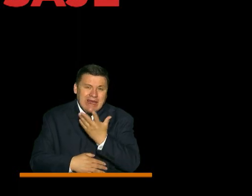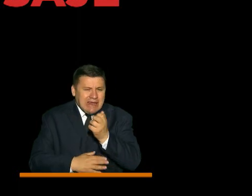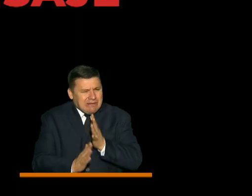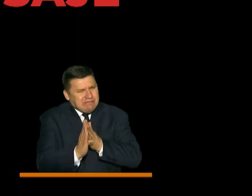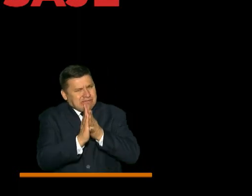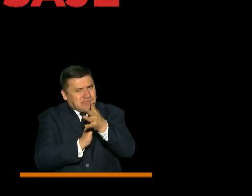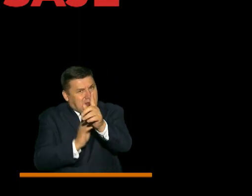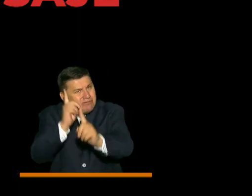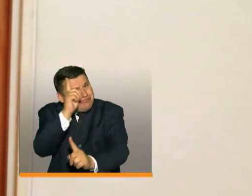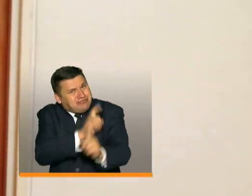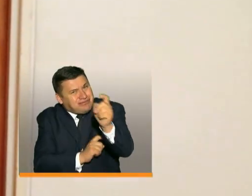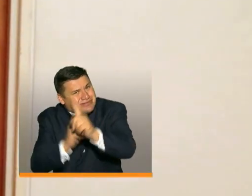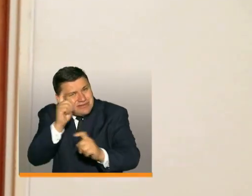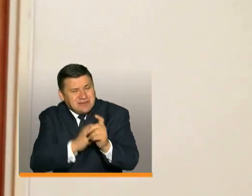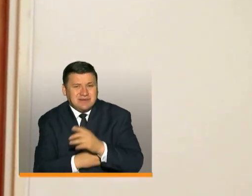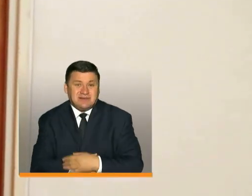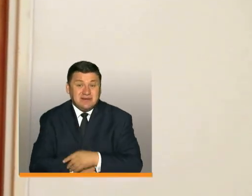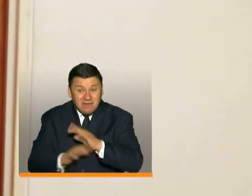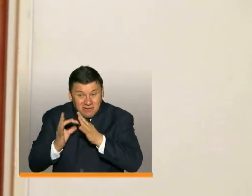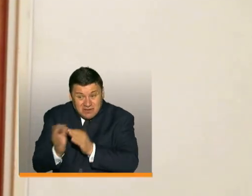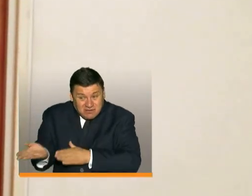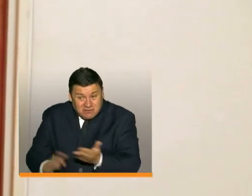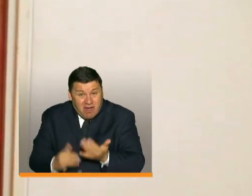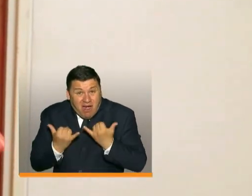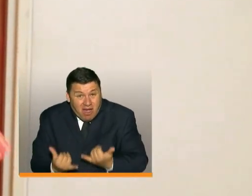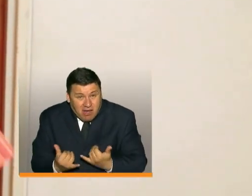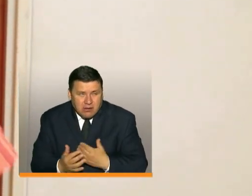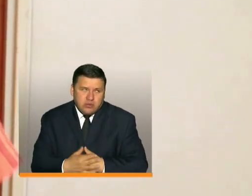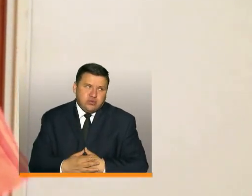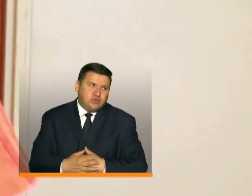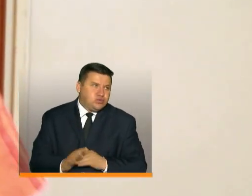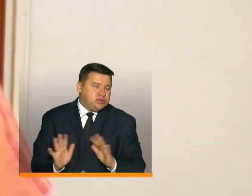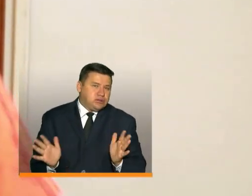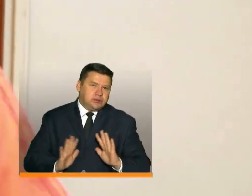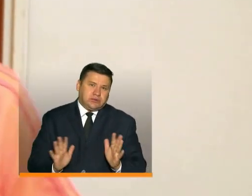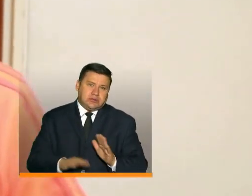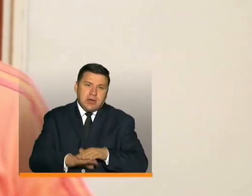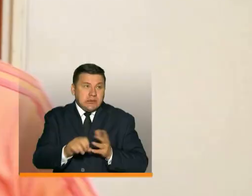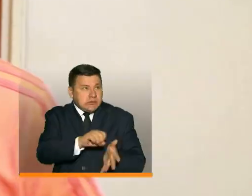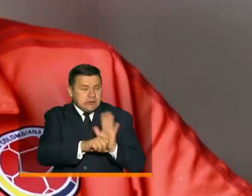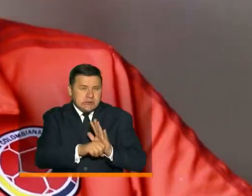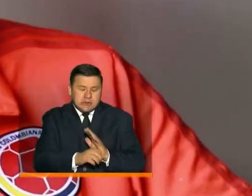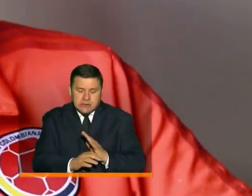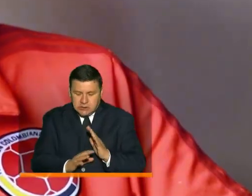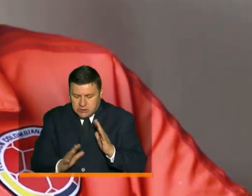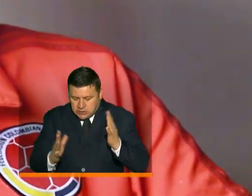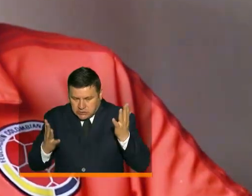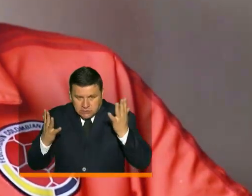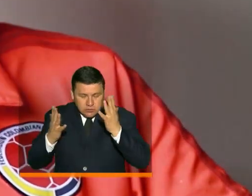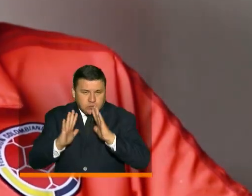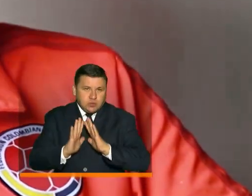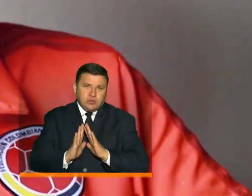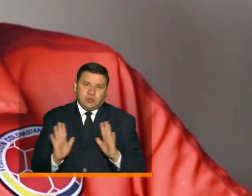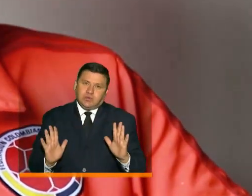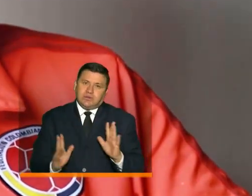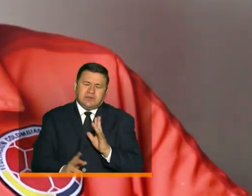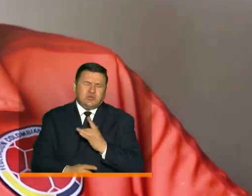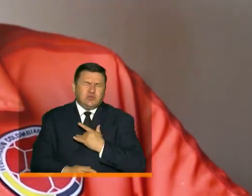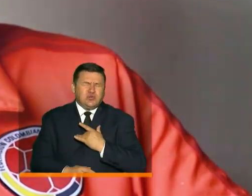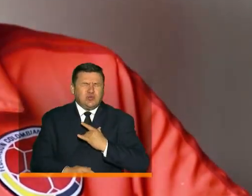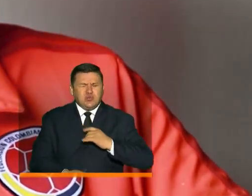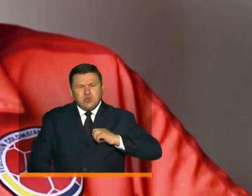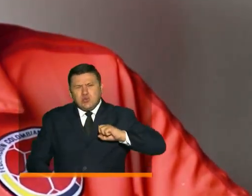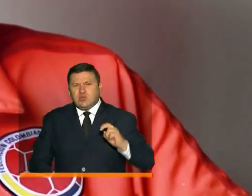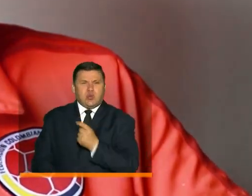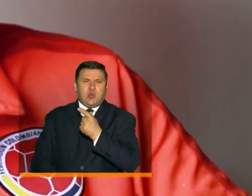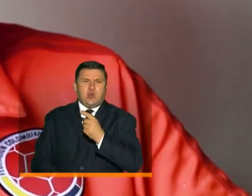mensaje de reflexión. Que muera un familiar en este momento por la pandemia, por el COVID, es muy duro porque